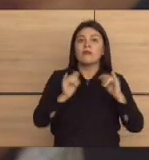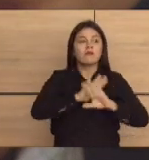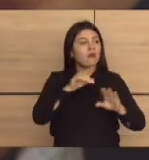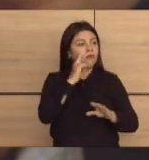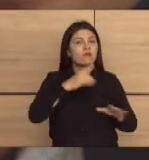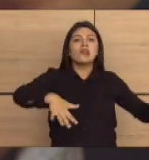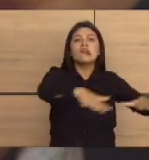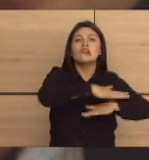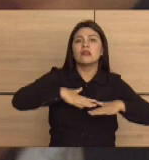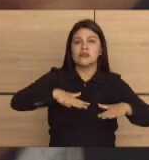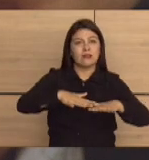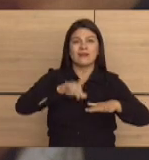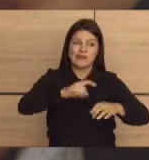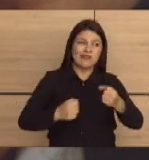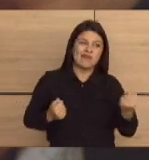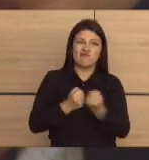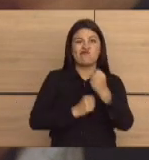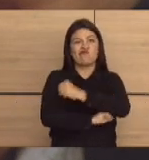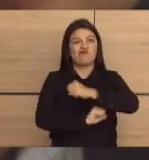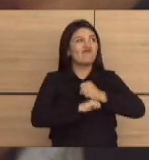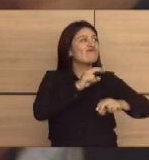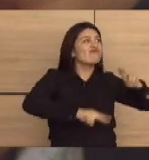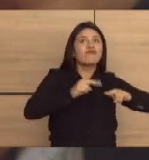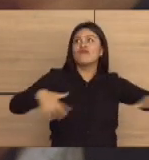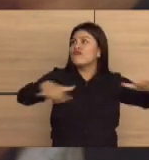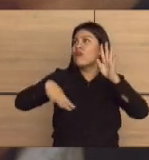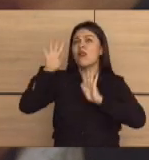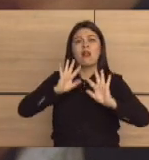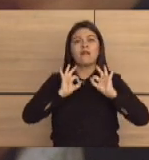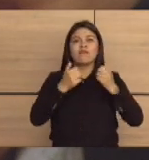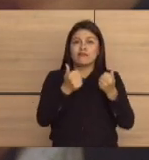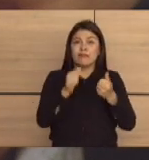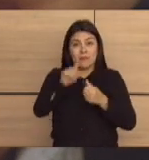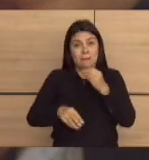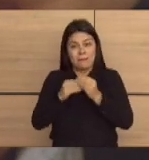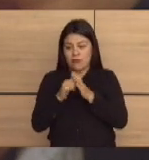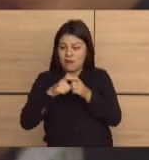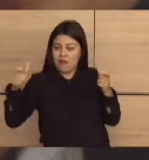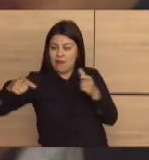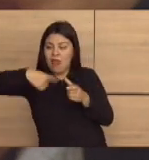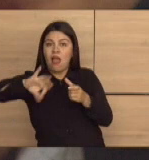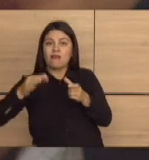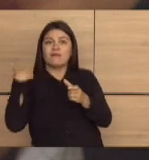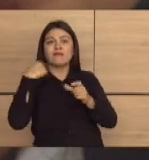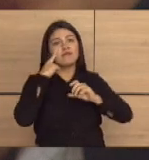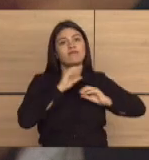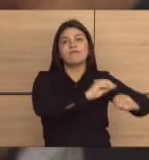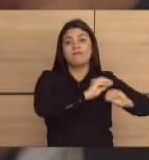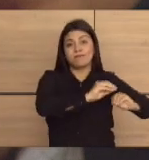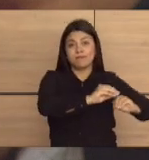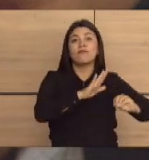infraestructura, toda la capacidad formativa, pero desde luego dándole el gran